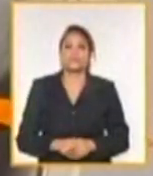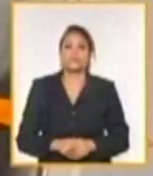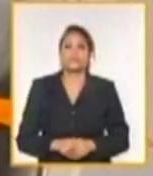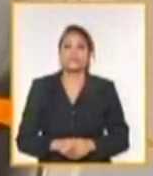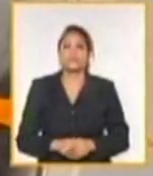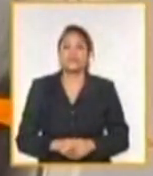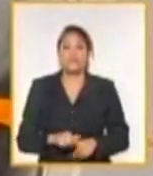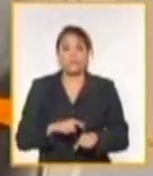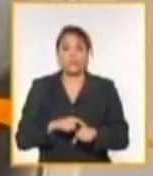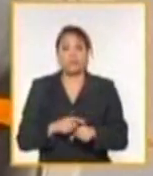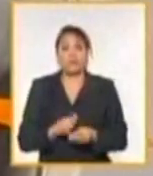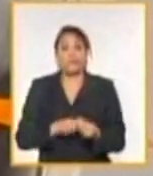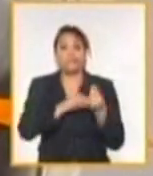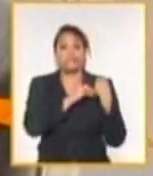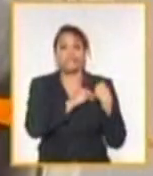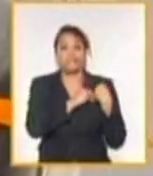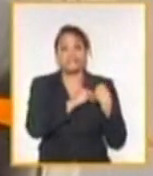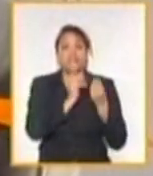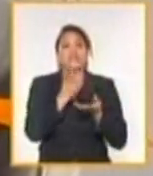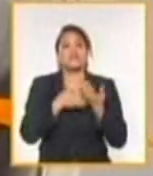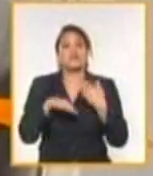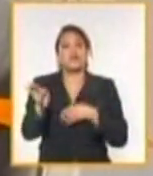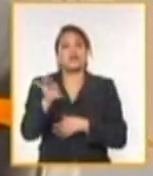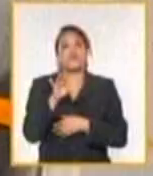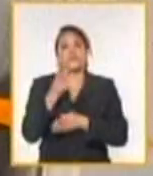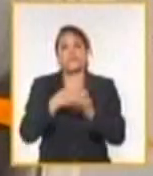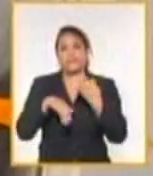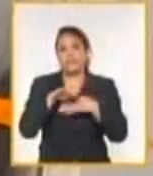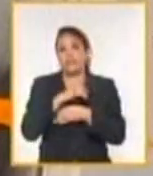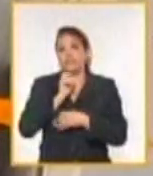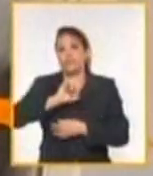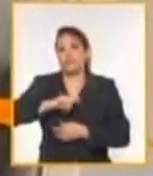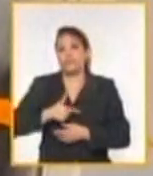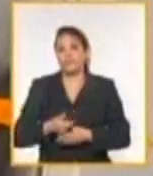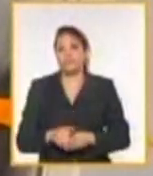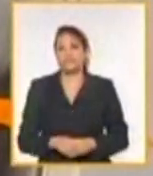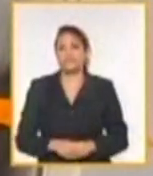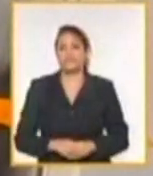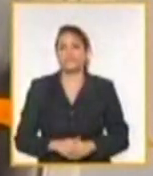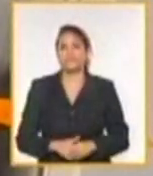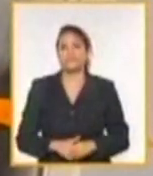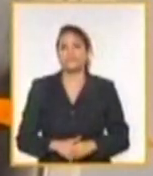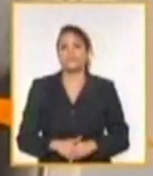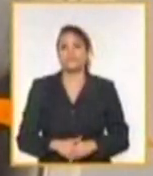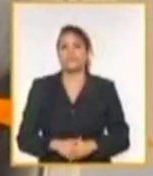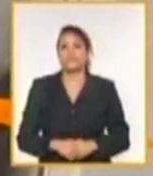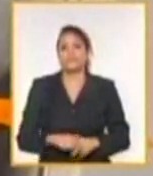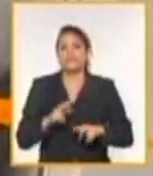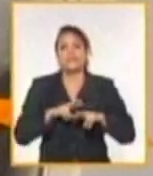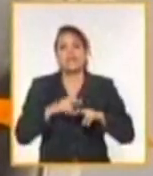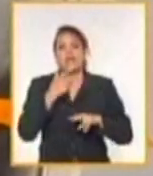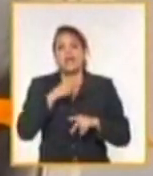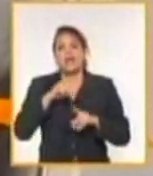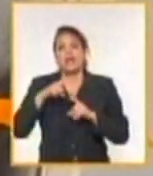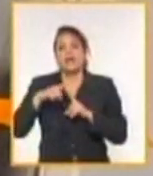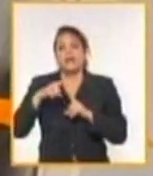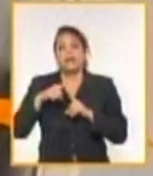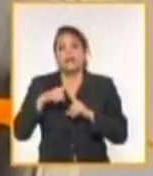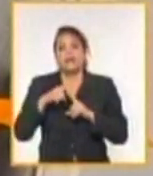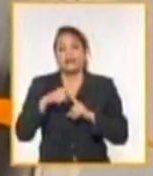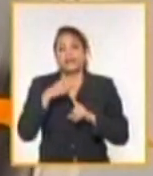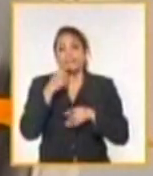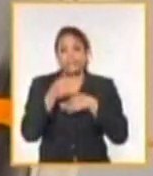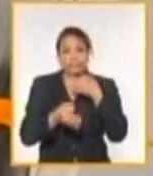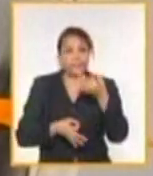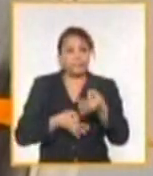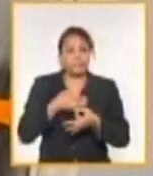Y Hart, como dijo Ambrosio Fornet en una ocasión, y por cierto citó también a Abel Prieto,